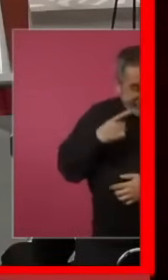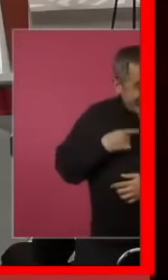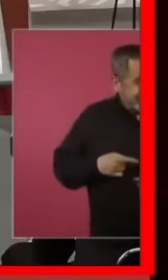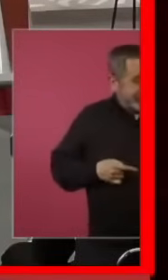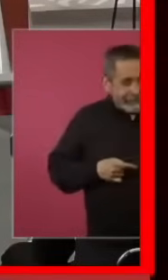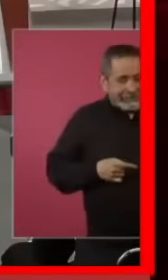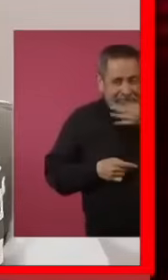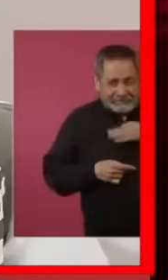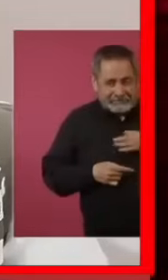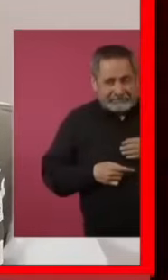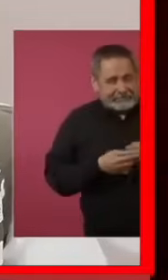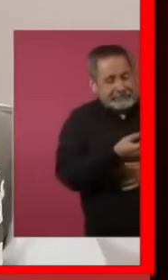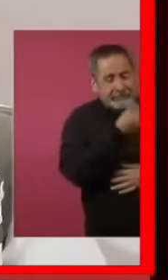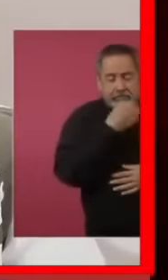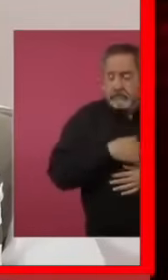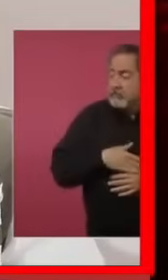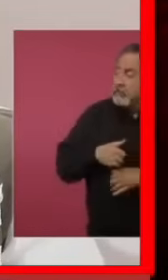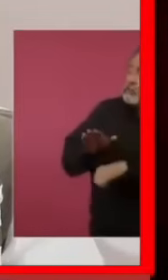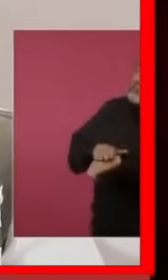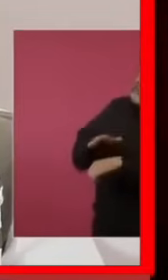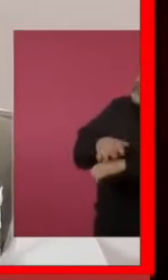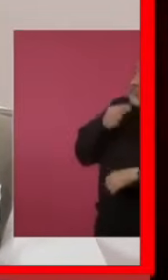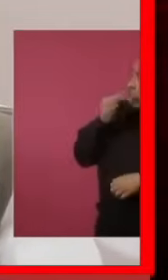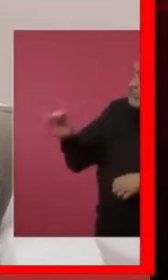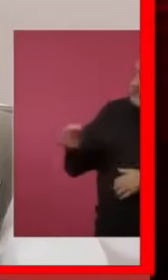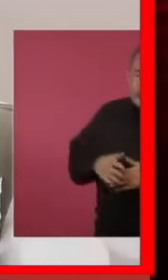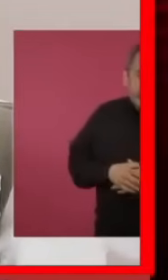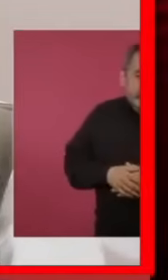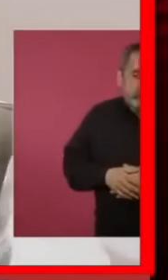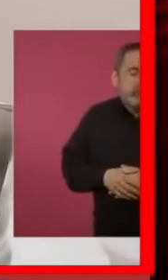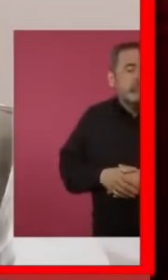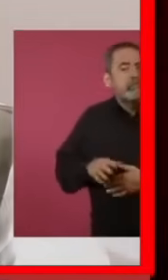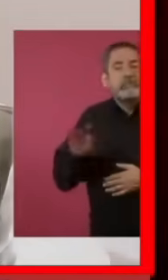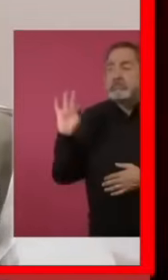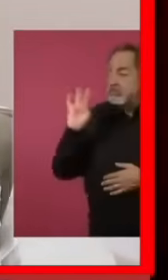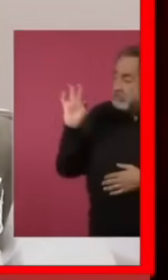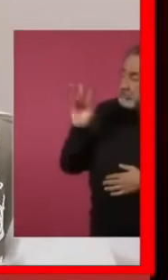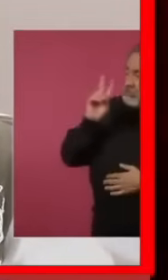que nos daban la posibilidad,